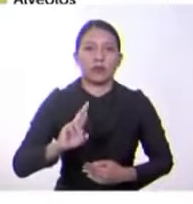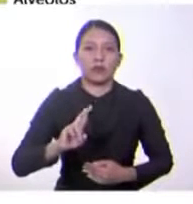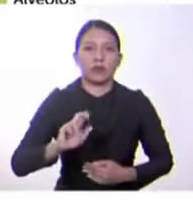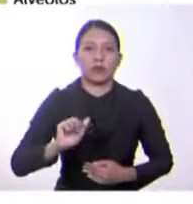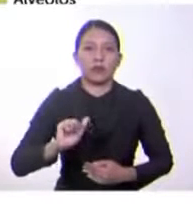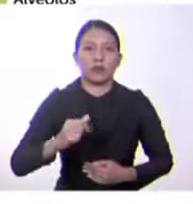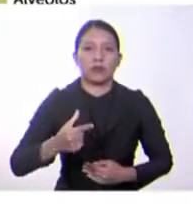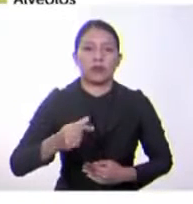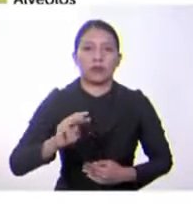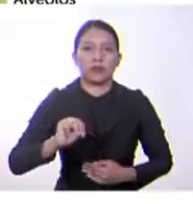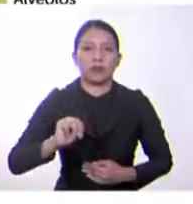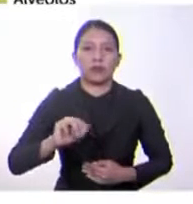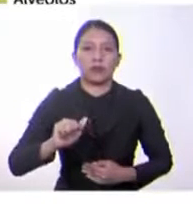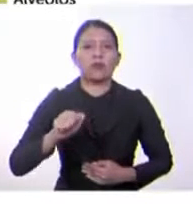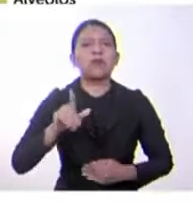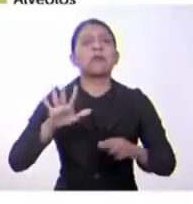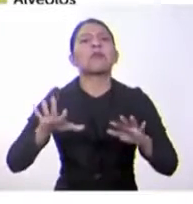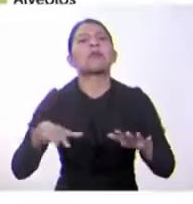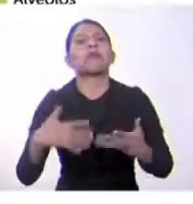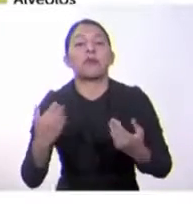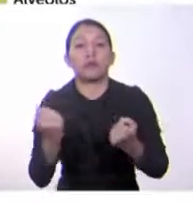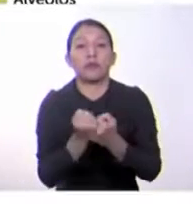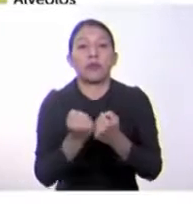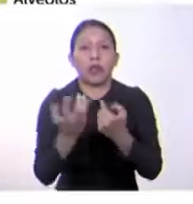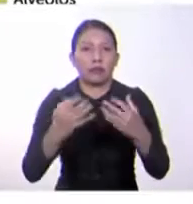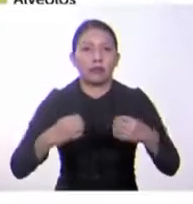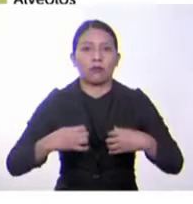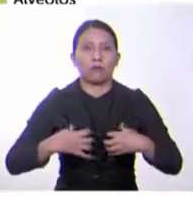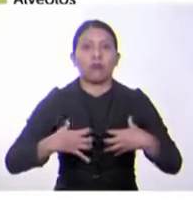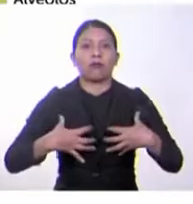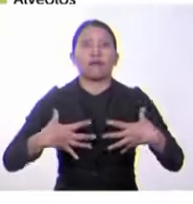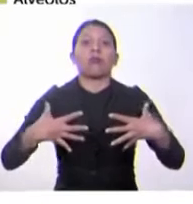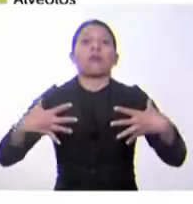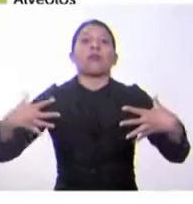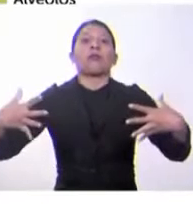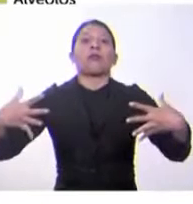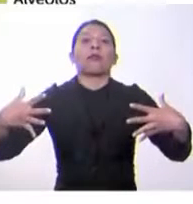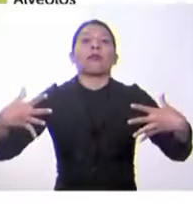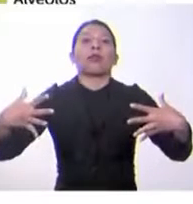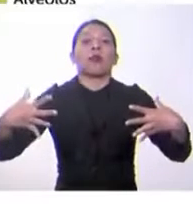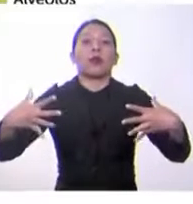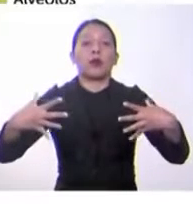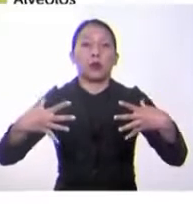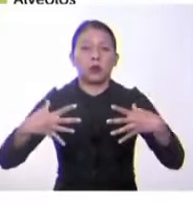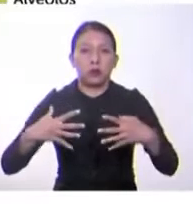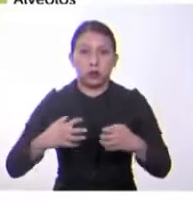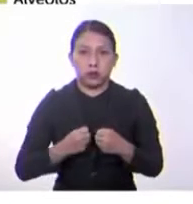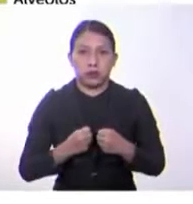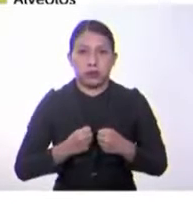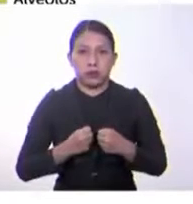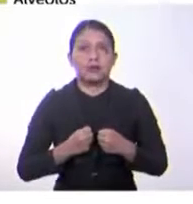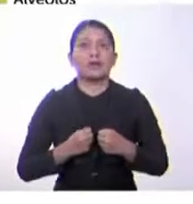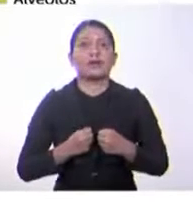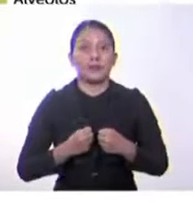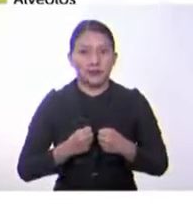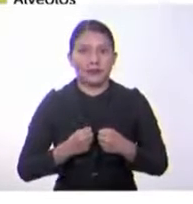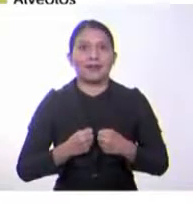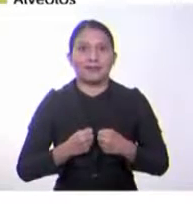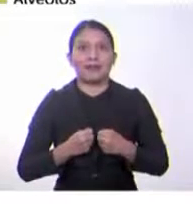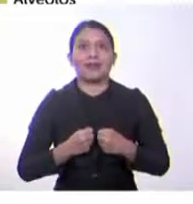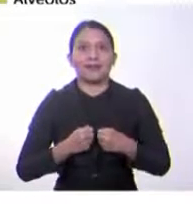los pulmones se expandan y también se contraigan. El diafragma es un músculo que se